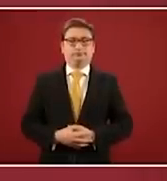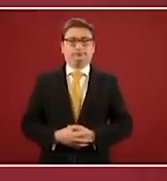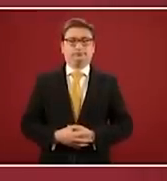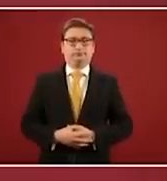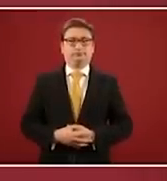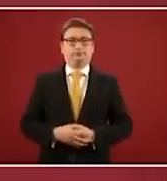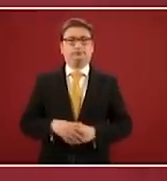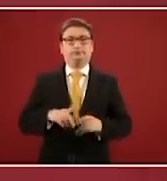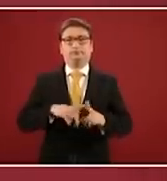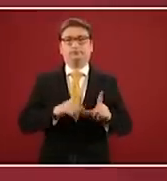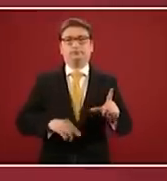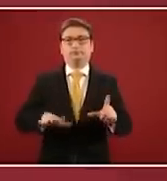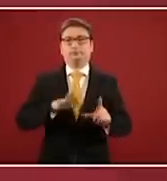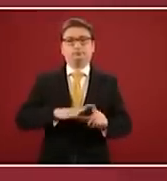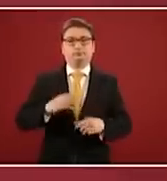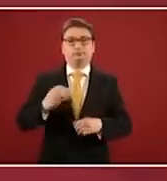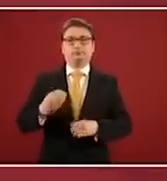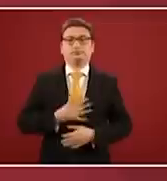bienestar,